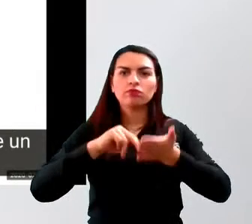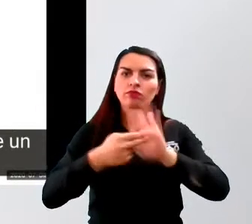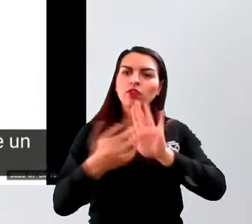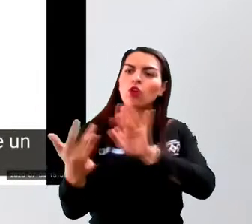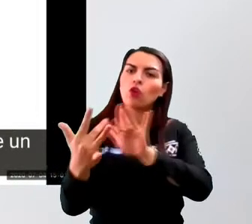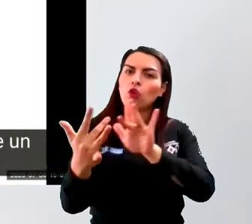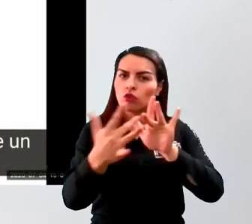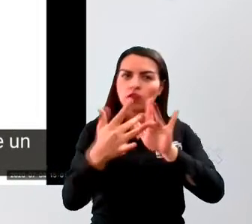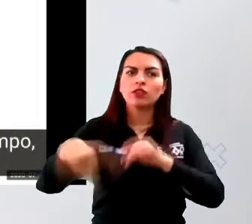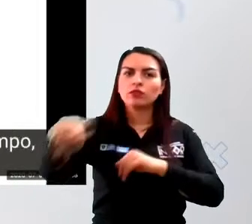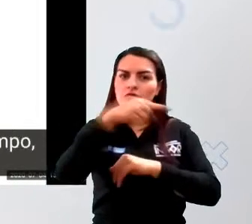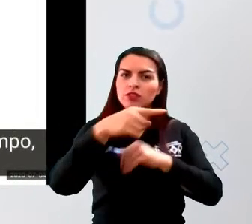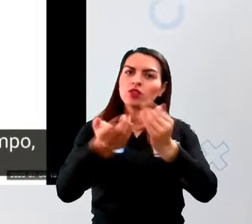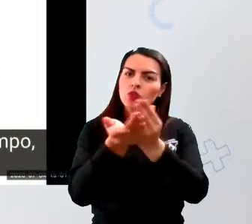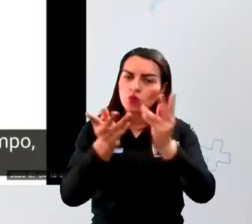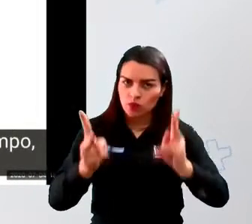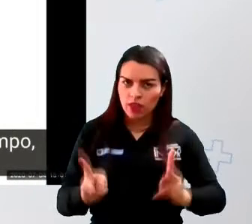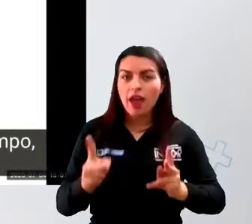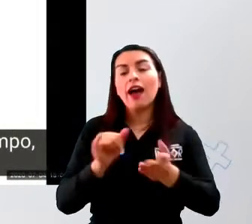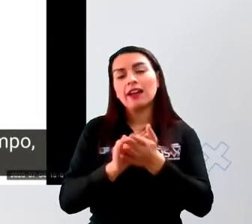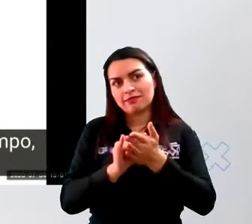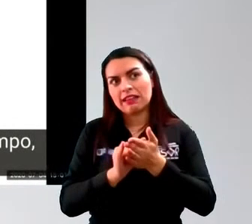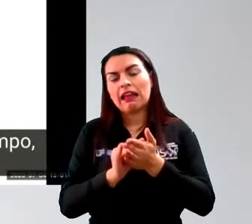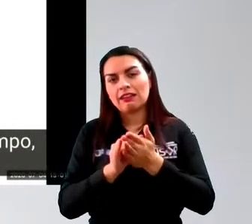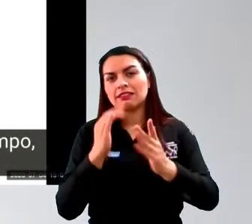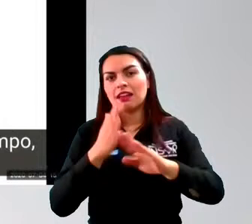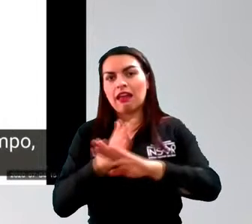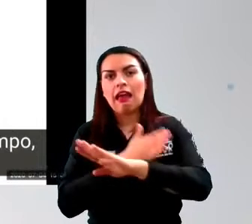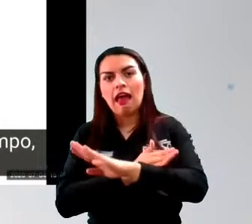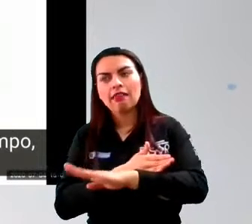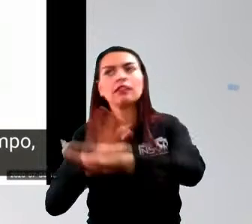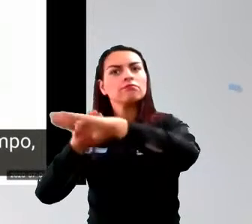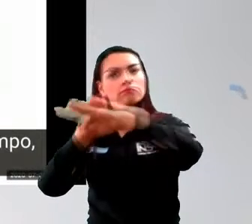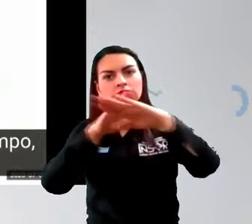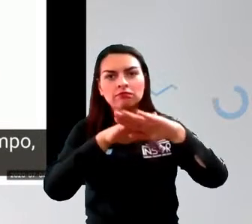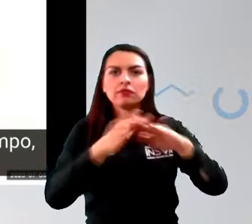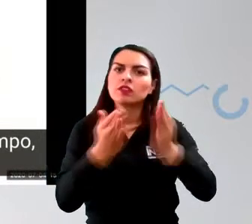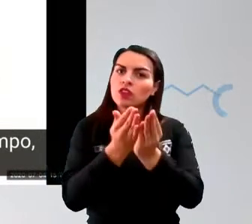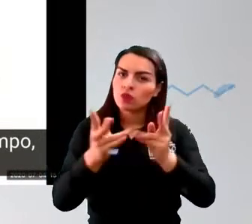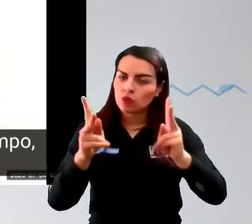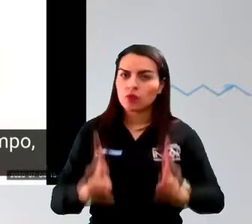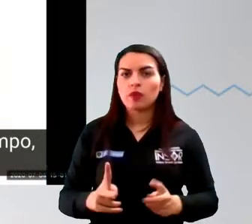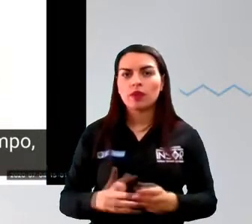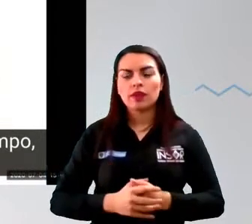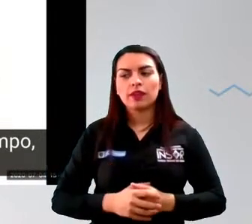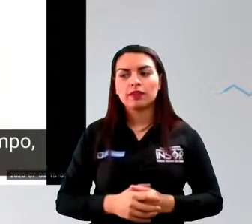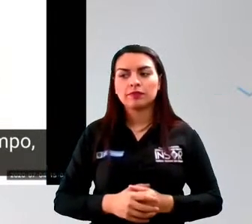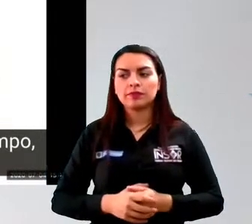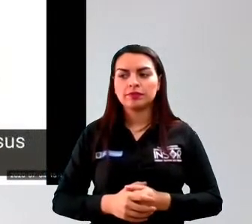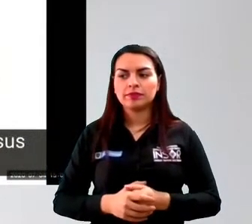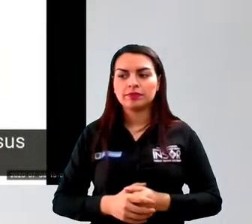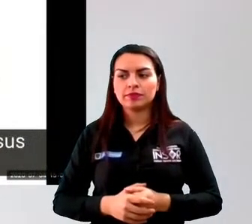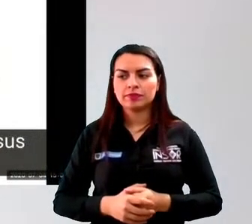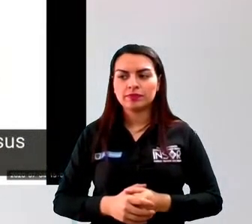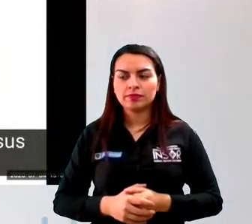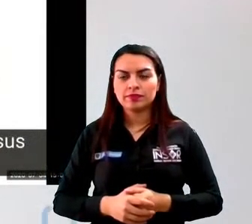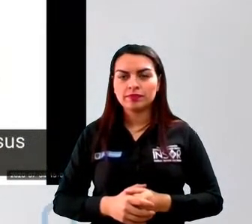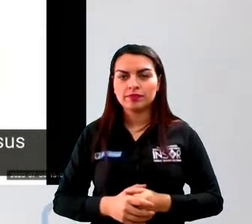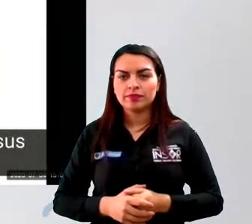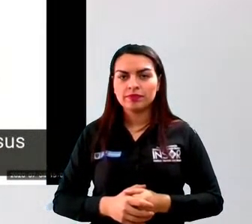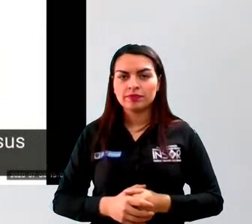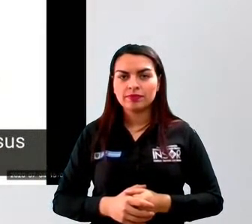manera proactiva, así que envíe un mensaje a los estudiantes. Cuando no los han visto los